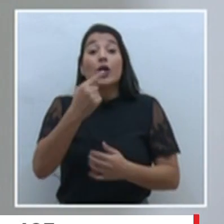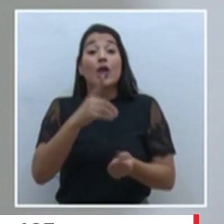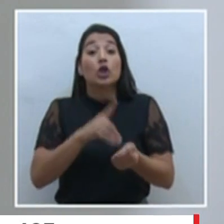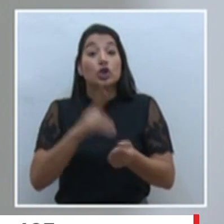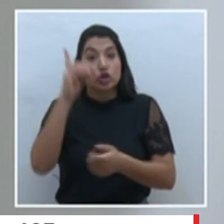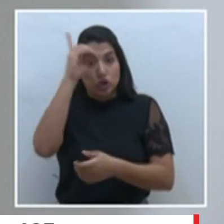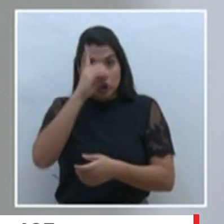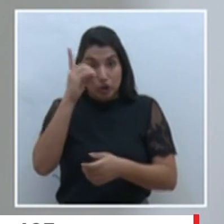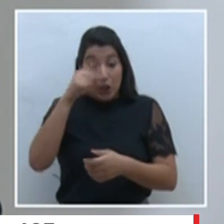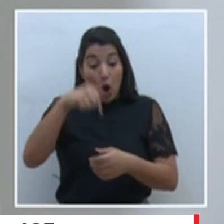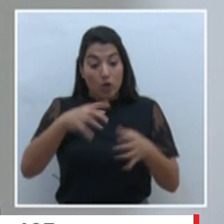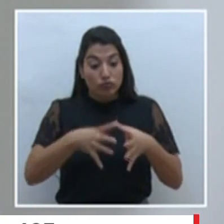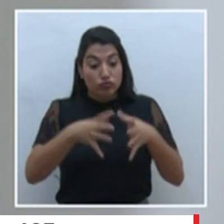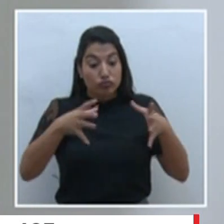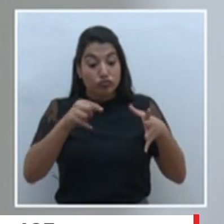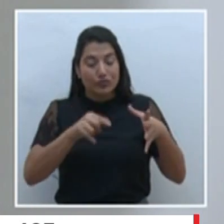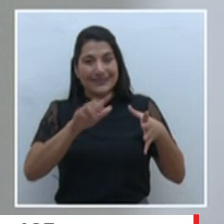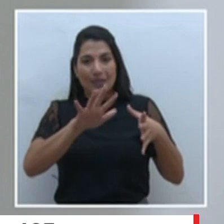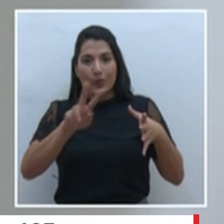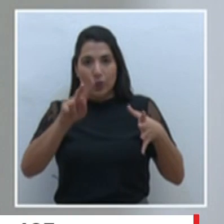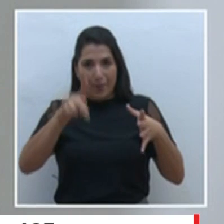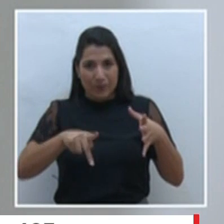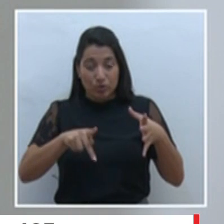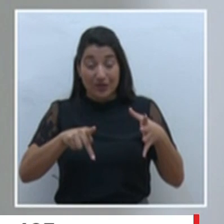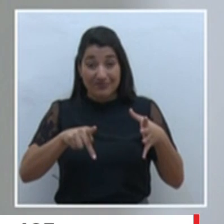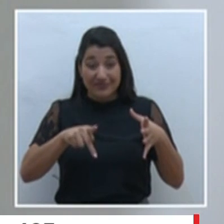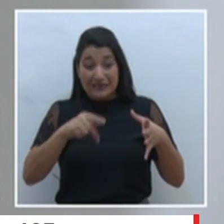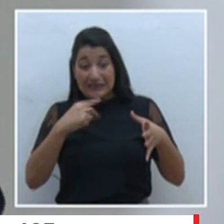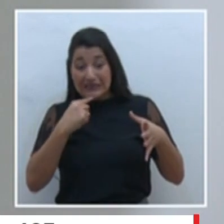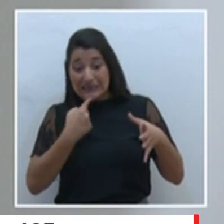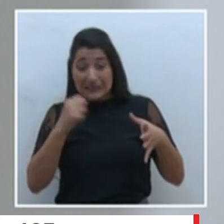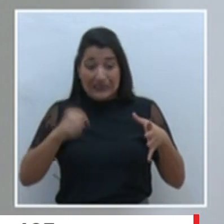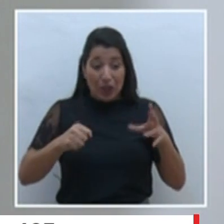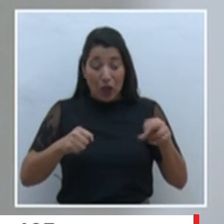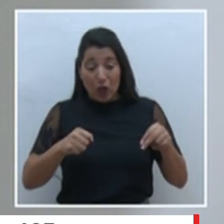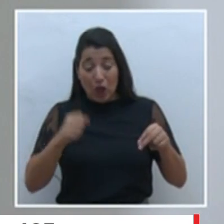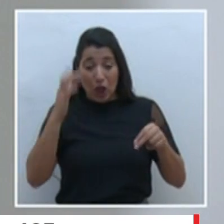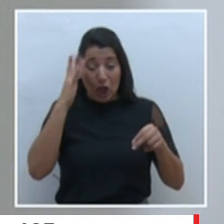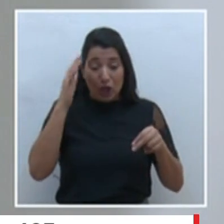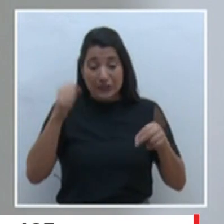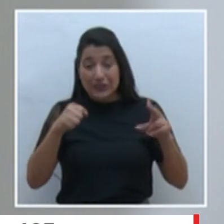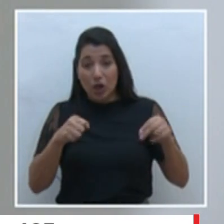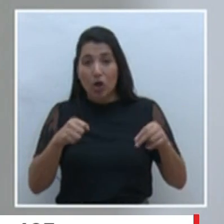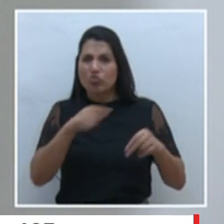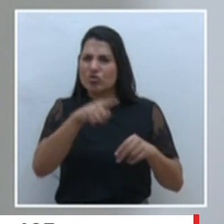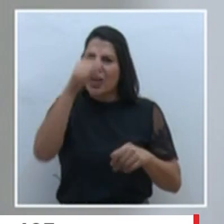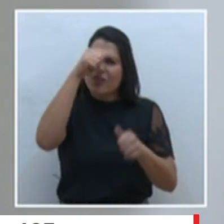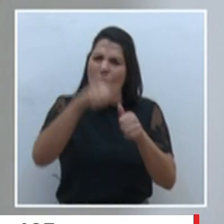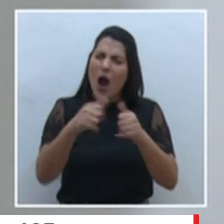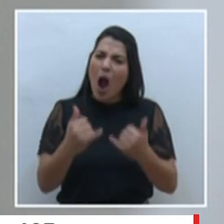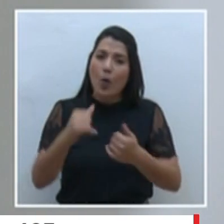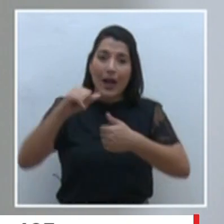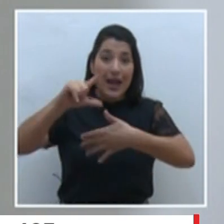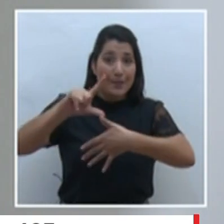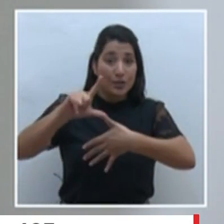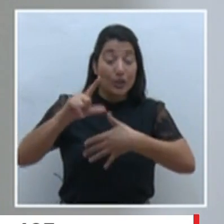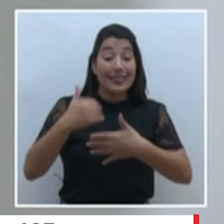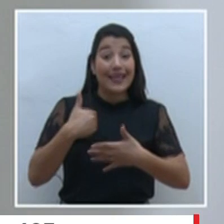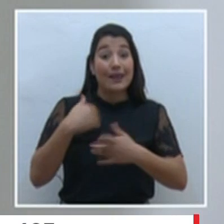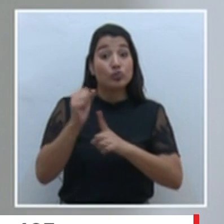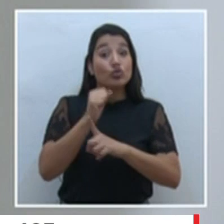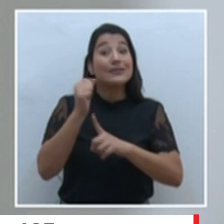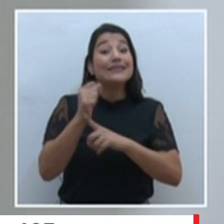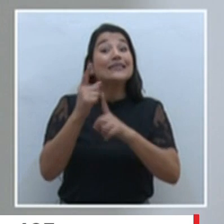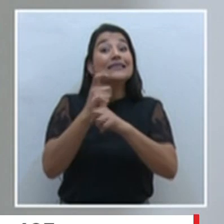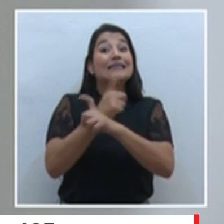de 52 casos, nosotros tenemos que recordar que en estos momentos en toda Latinoamérica hay una situación complicada con respecto a los